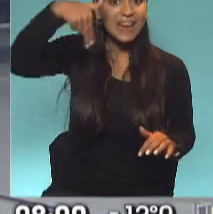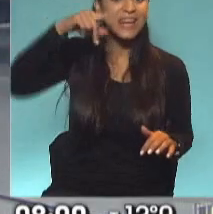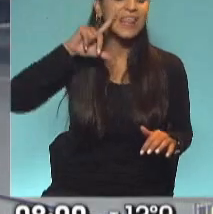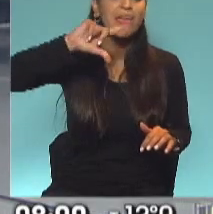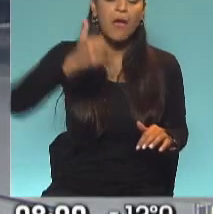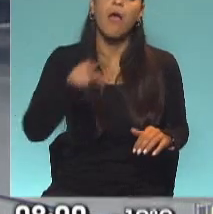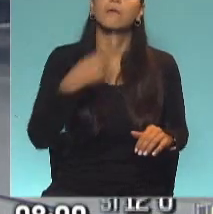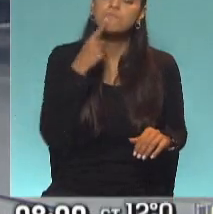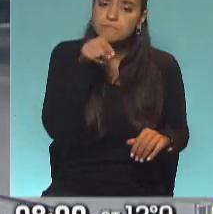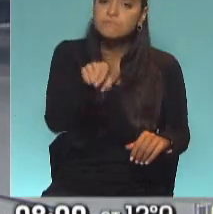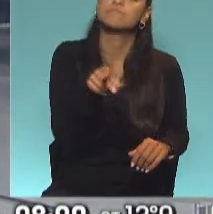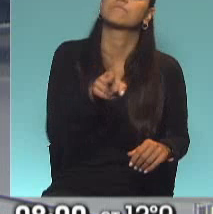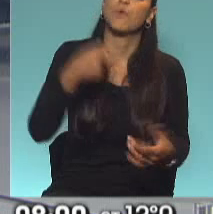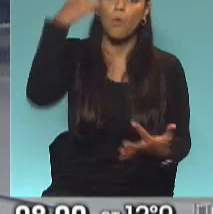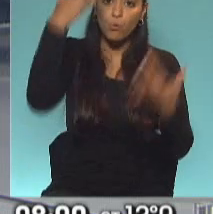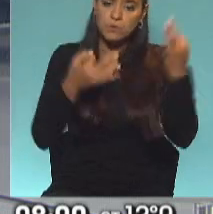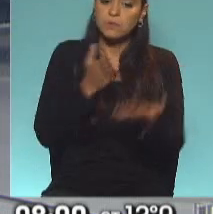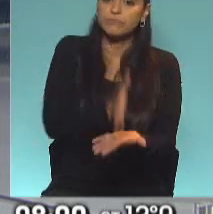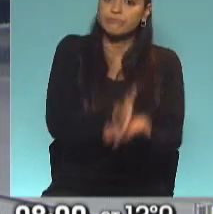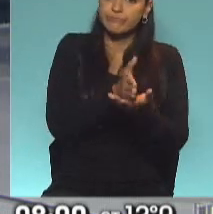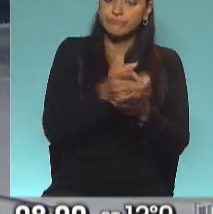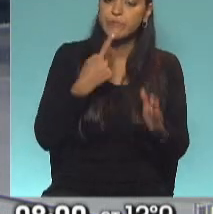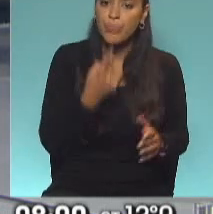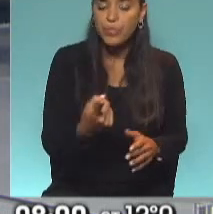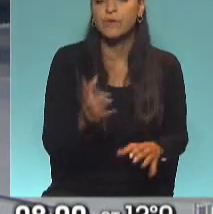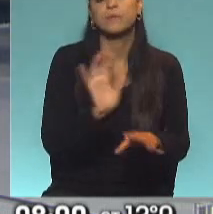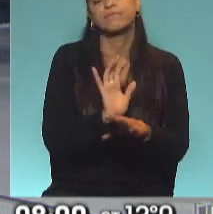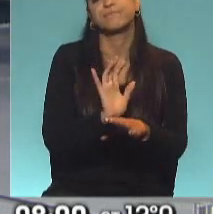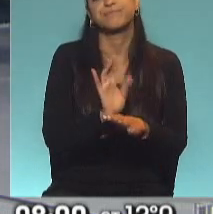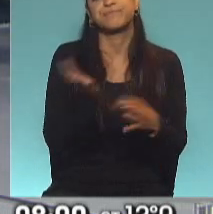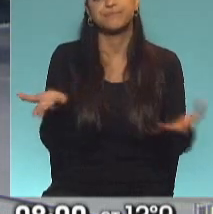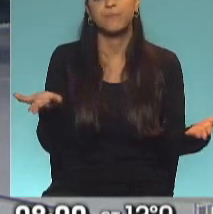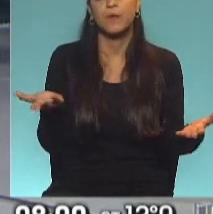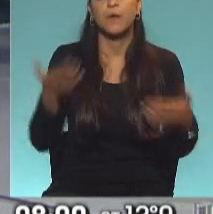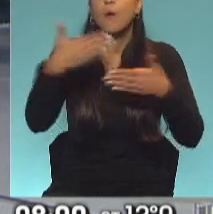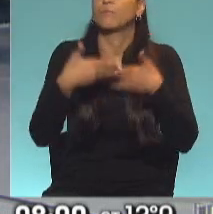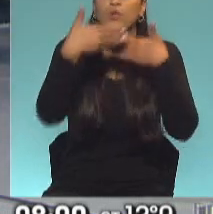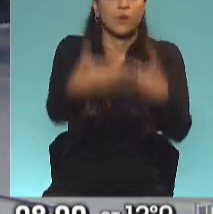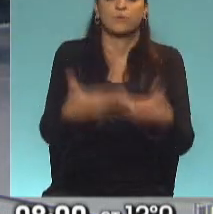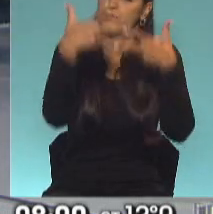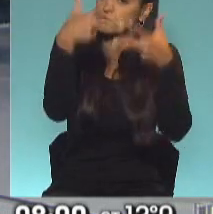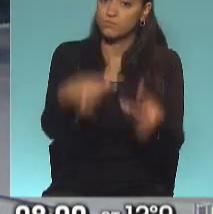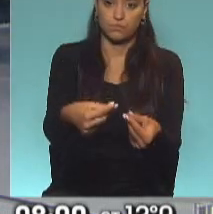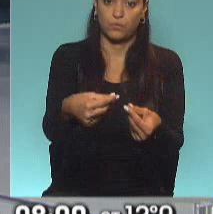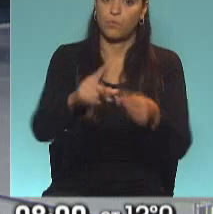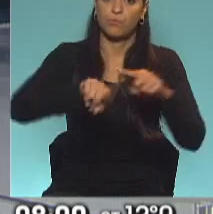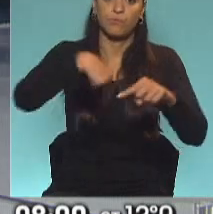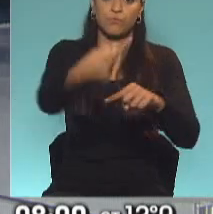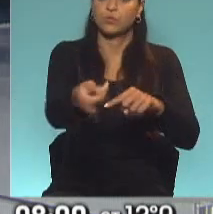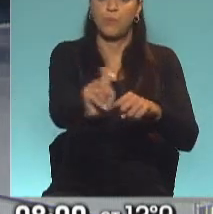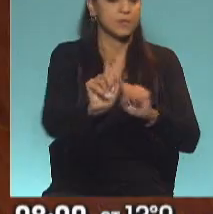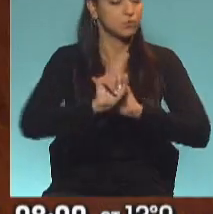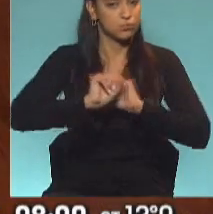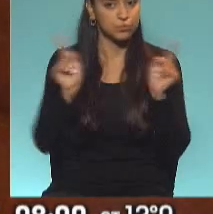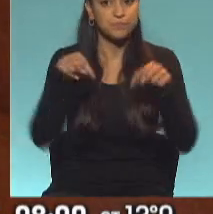que dispuso la justicia en las últimas horas, rechazando la postergación de la medida para el próximo mes. Bueno,